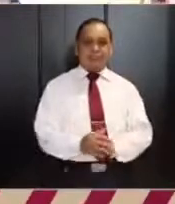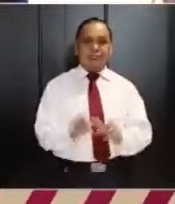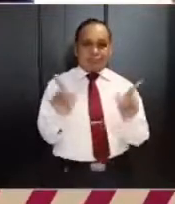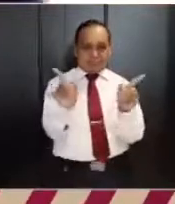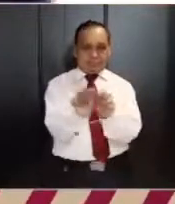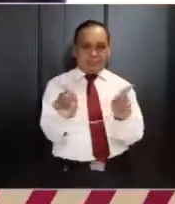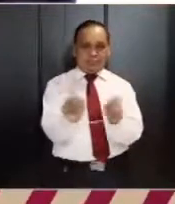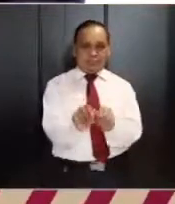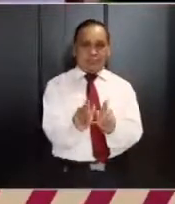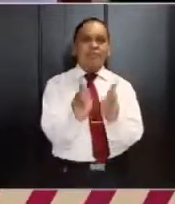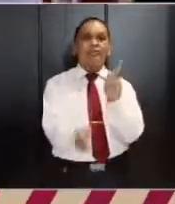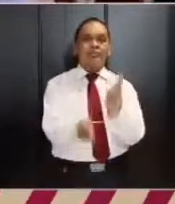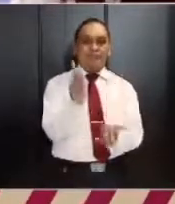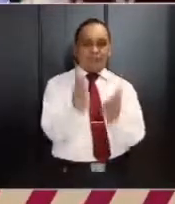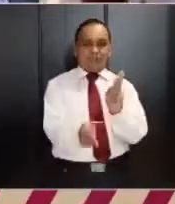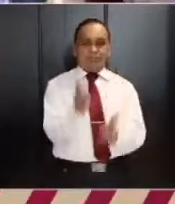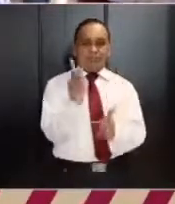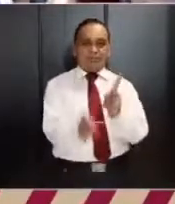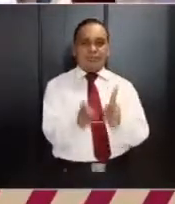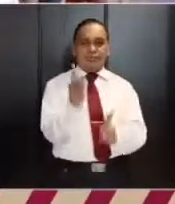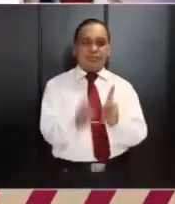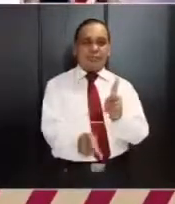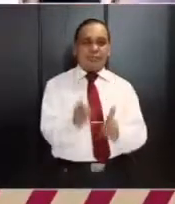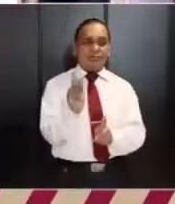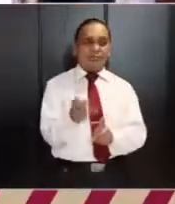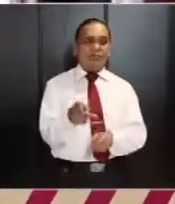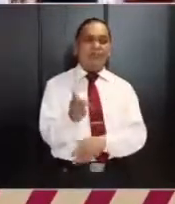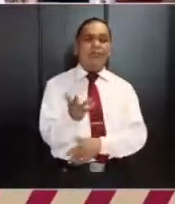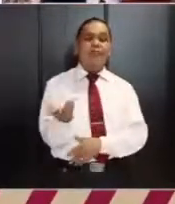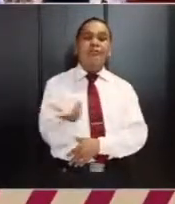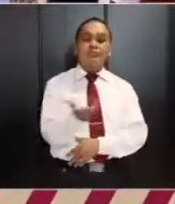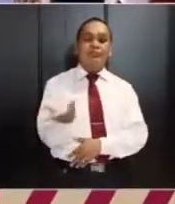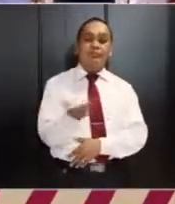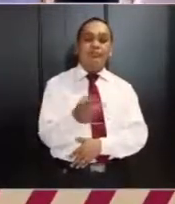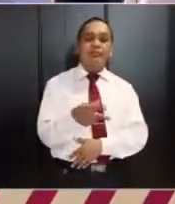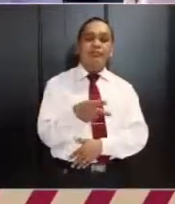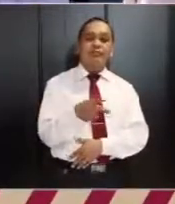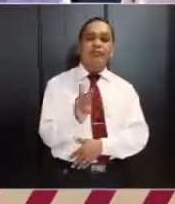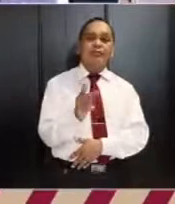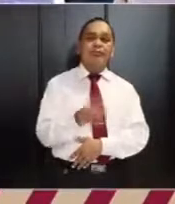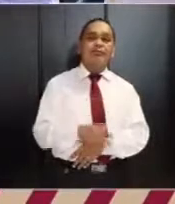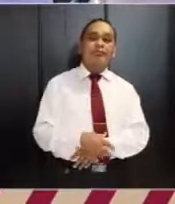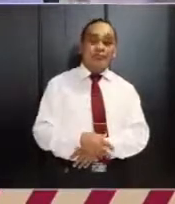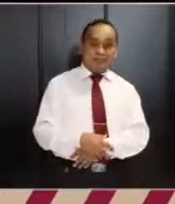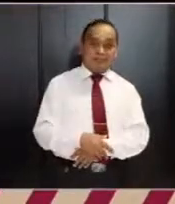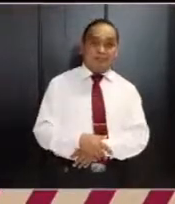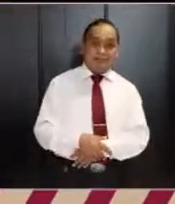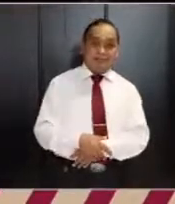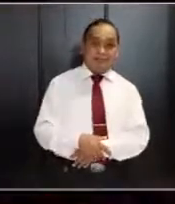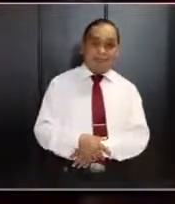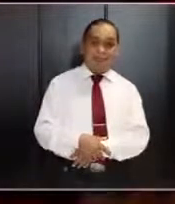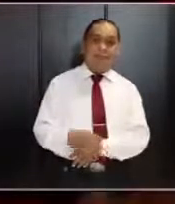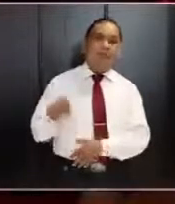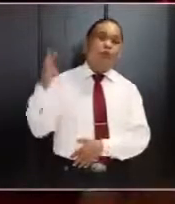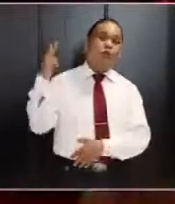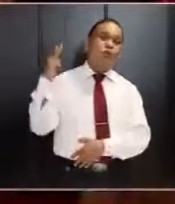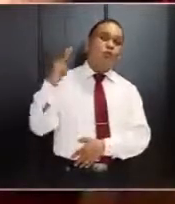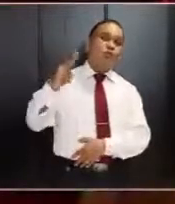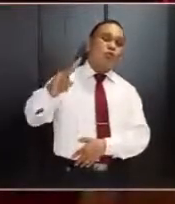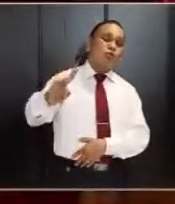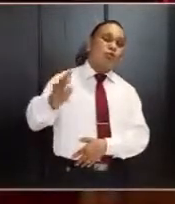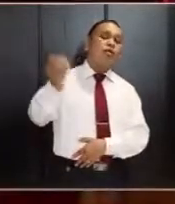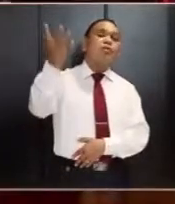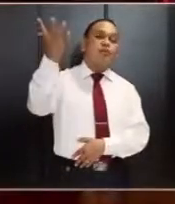brevemente, porque ahí me andan criticando, no, que sí, Laida, que sí viaja, que muchos viajes. Esos que ponen de cuántos viajes, que yo les